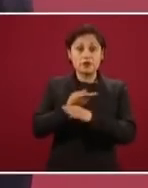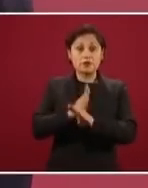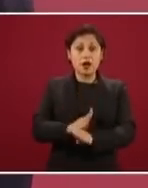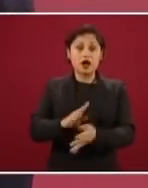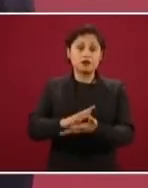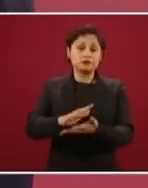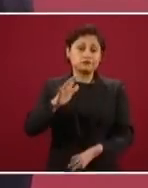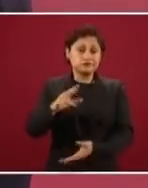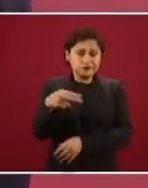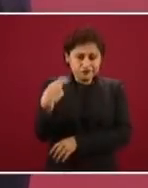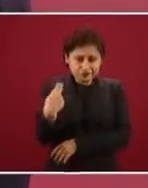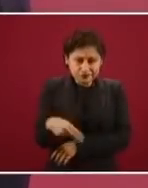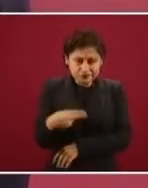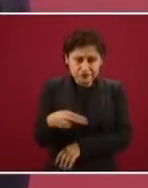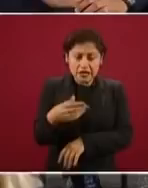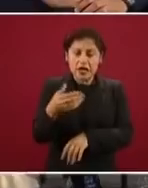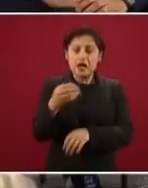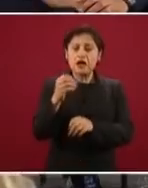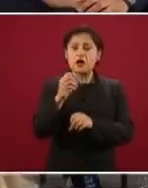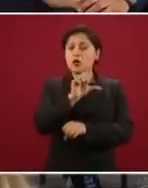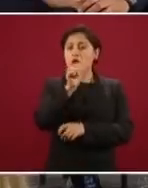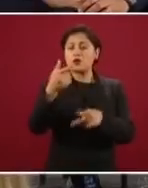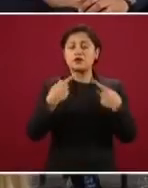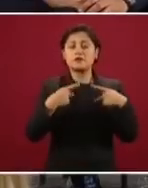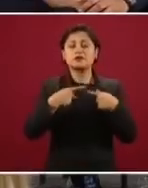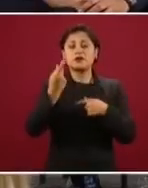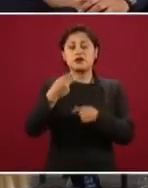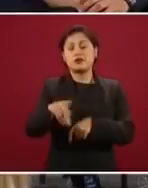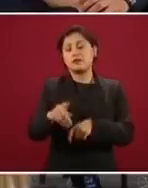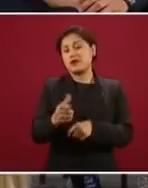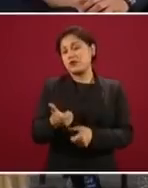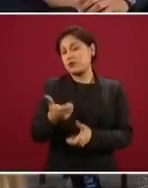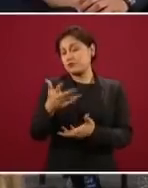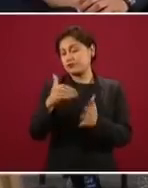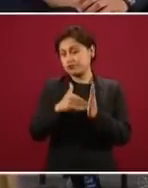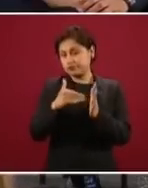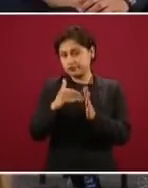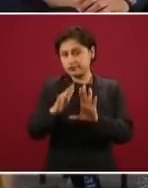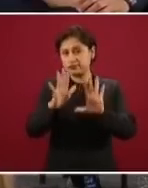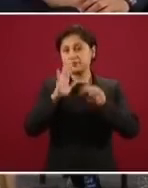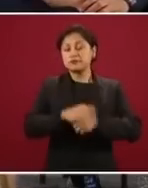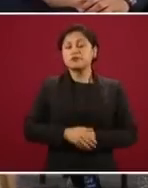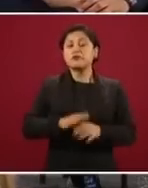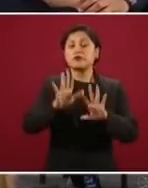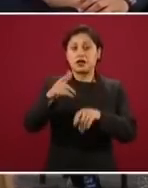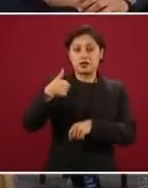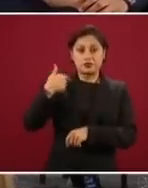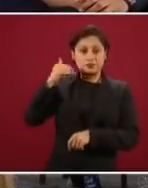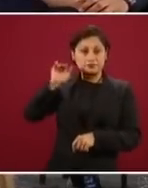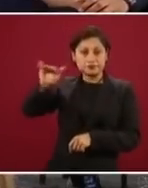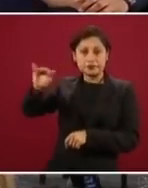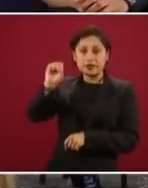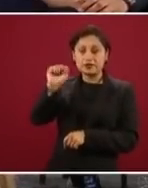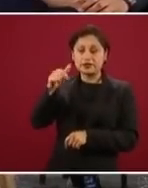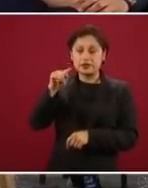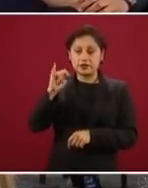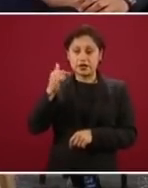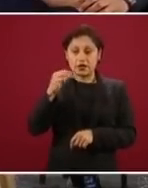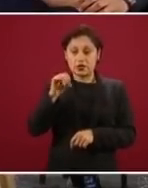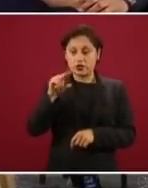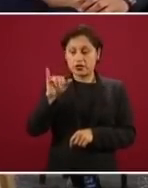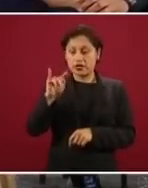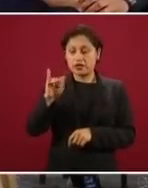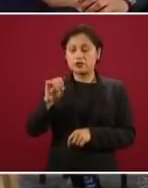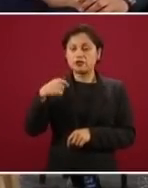hablé con santiago nieto y le pedí que se haga una investigación